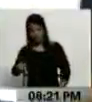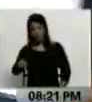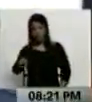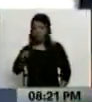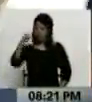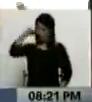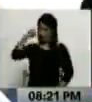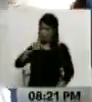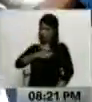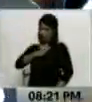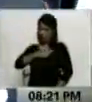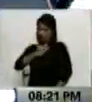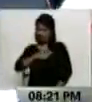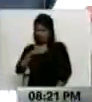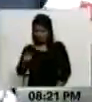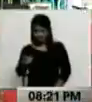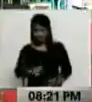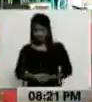papá